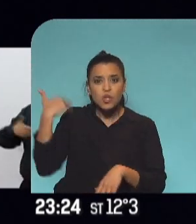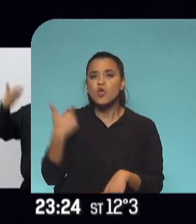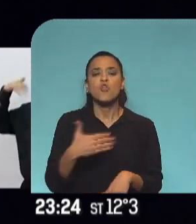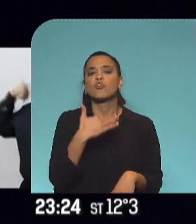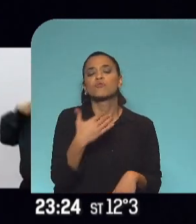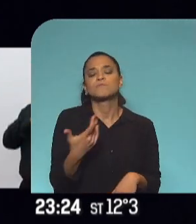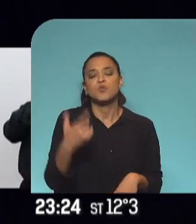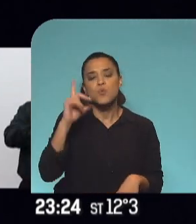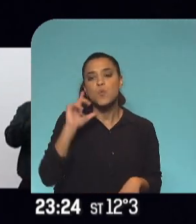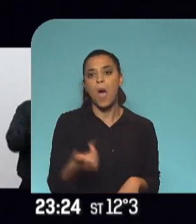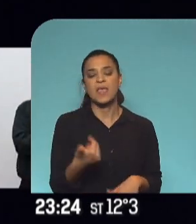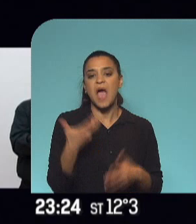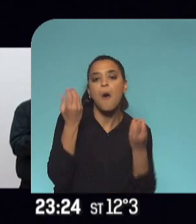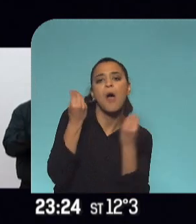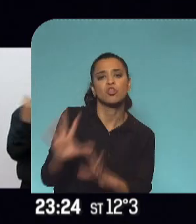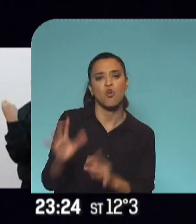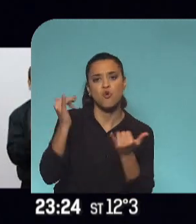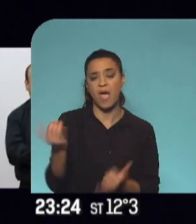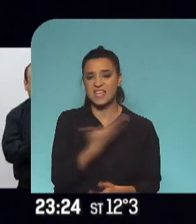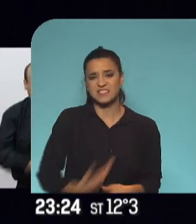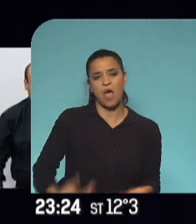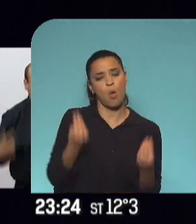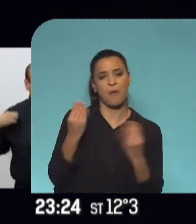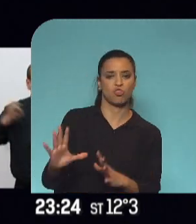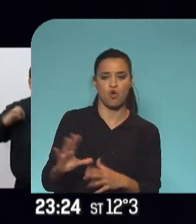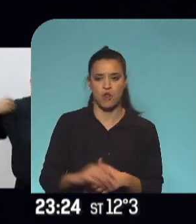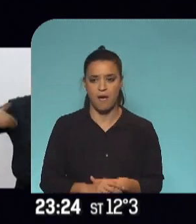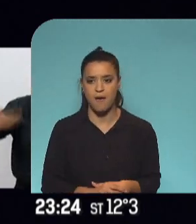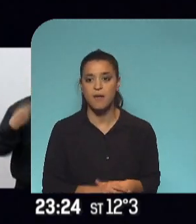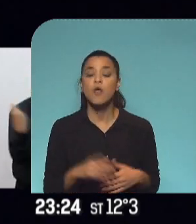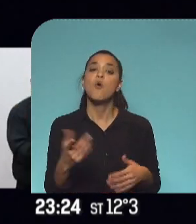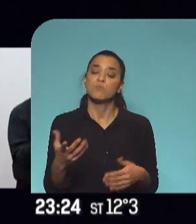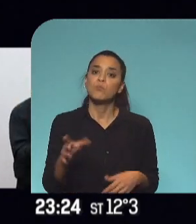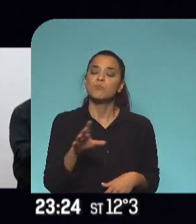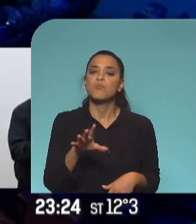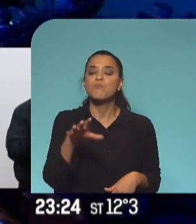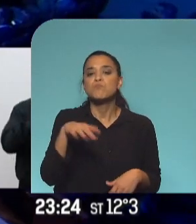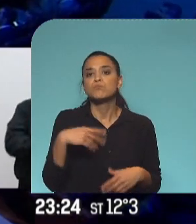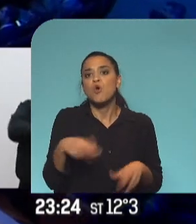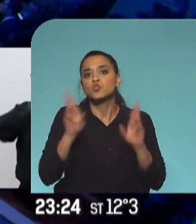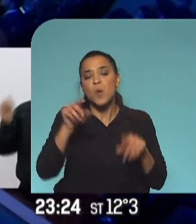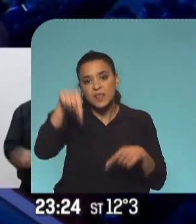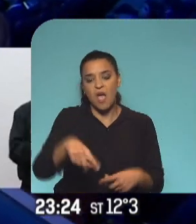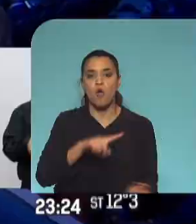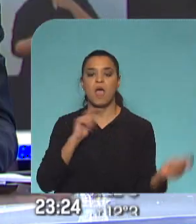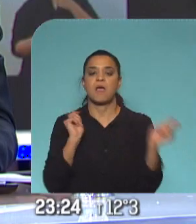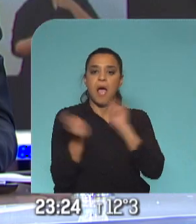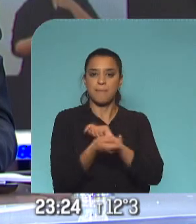de abandono que tuvieron por parte del Estado. Por suerte esto lo hemos revertido y ahora son las cosas muy